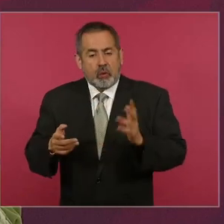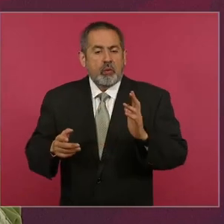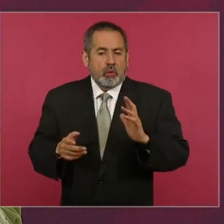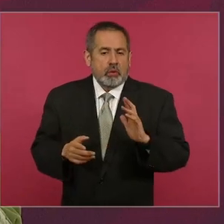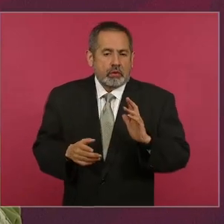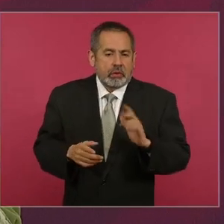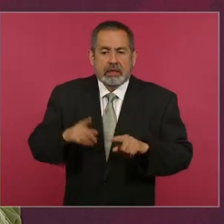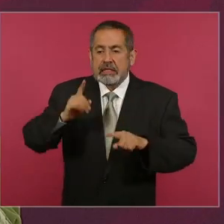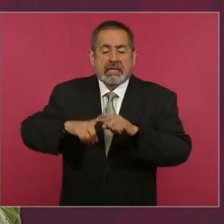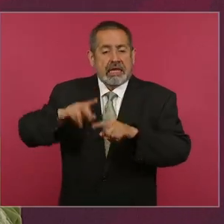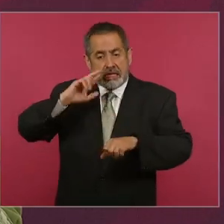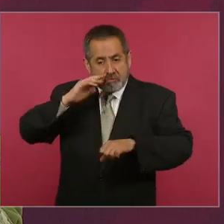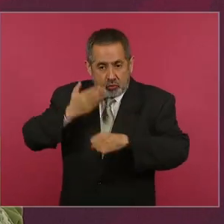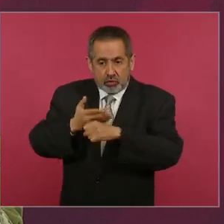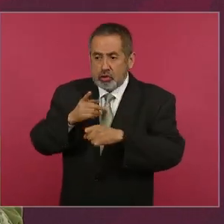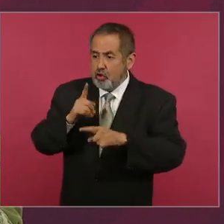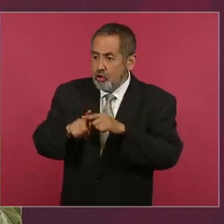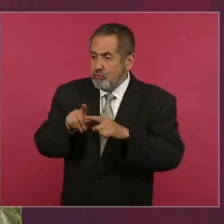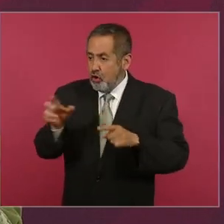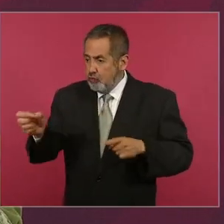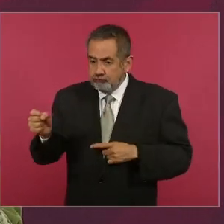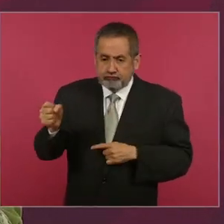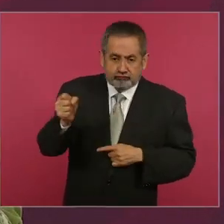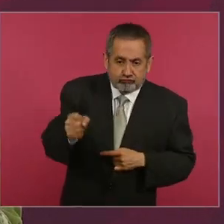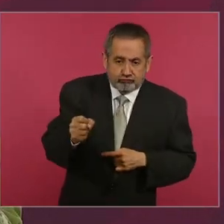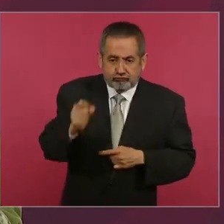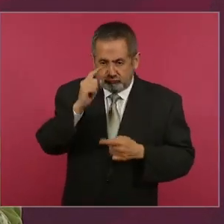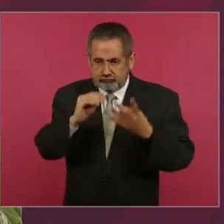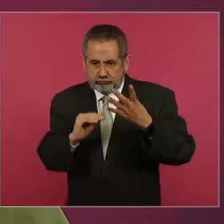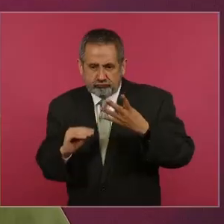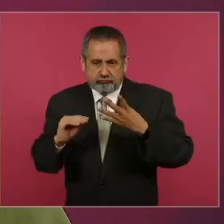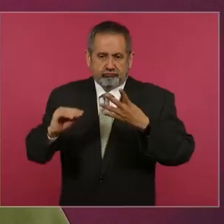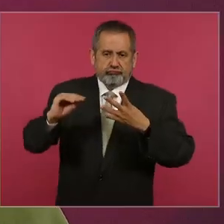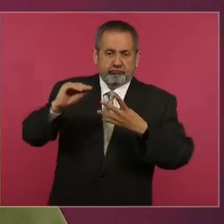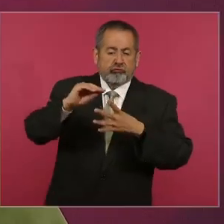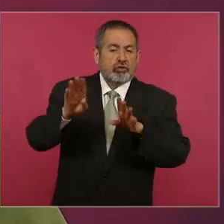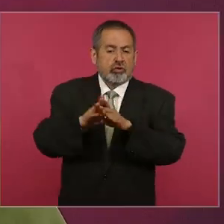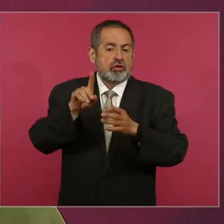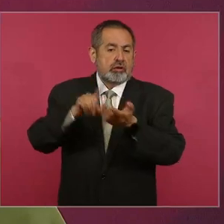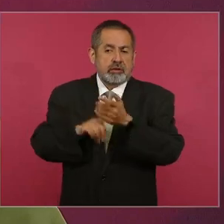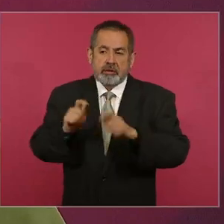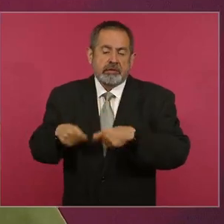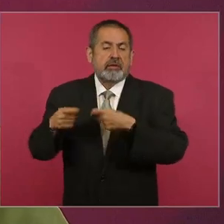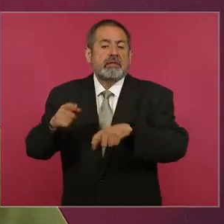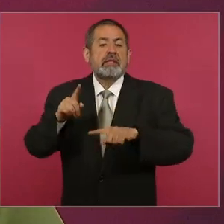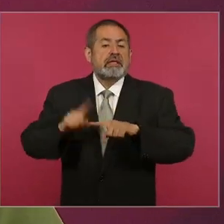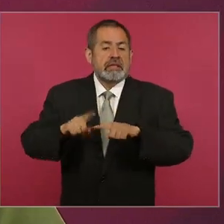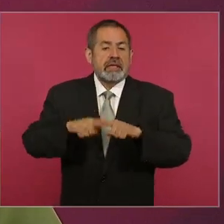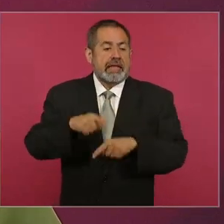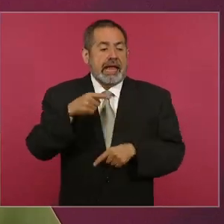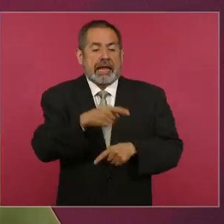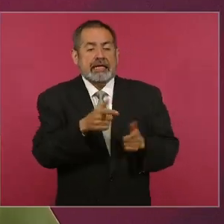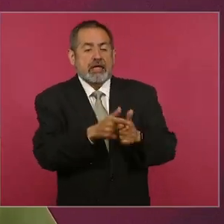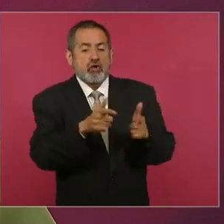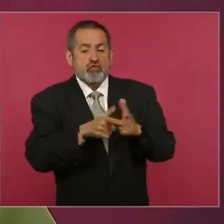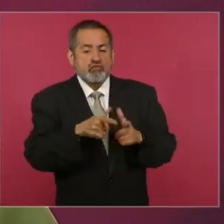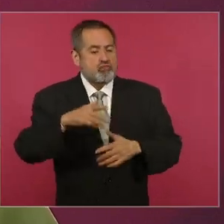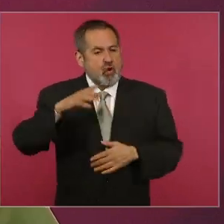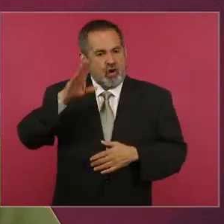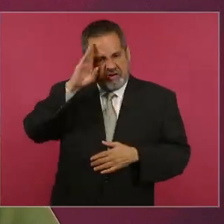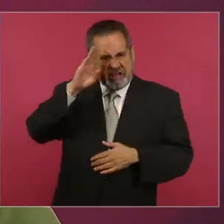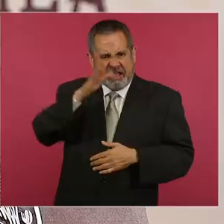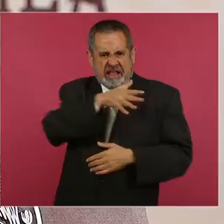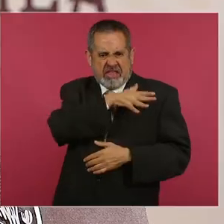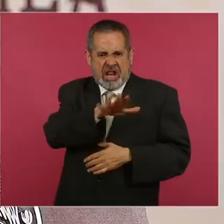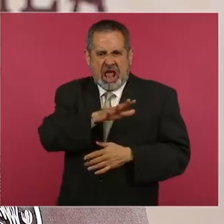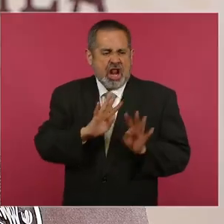la responsabilidad de la asignación de los nuevos o los ascensos es de ese grupo de generales